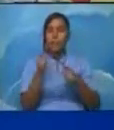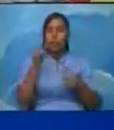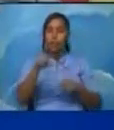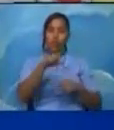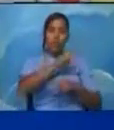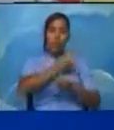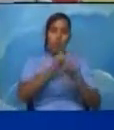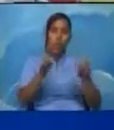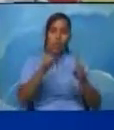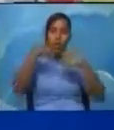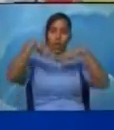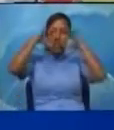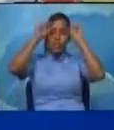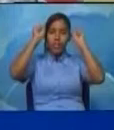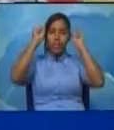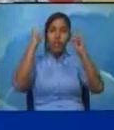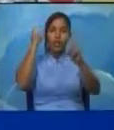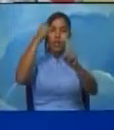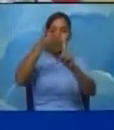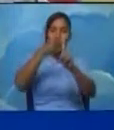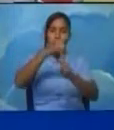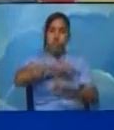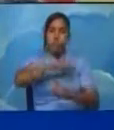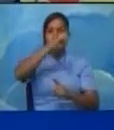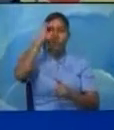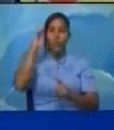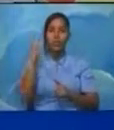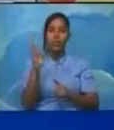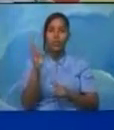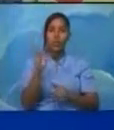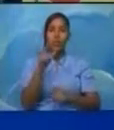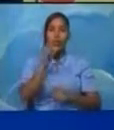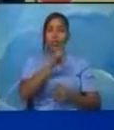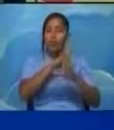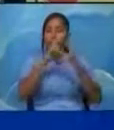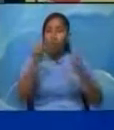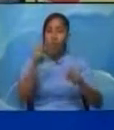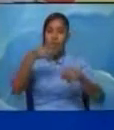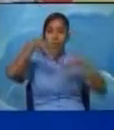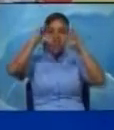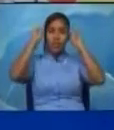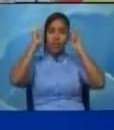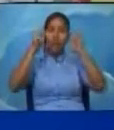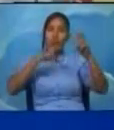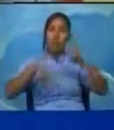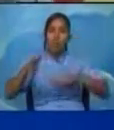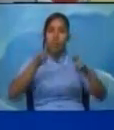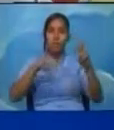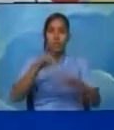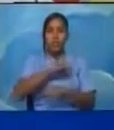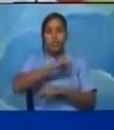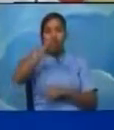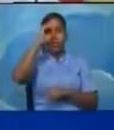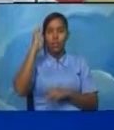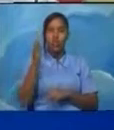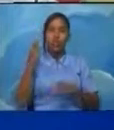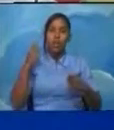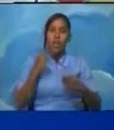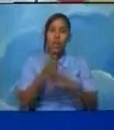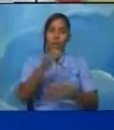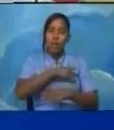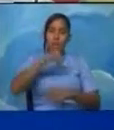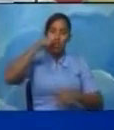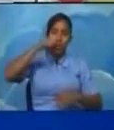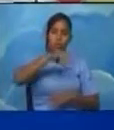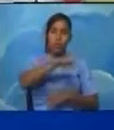no entendieron el propósito de Dios, no entendieron la visitación de Dios en medio de